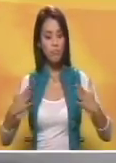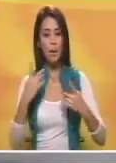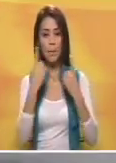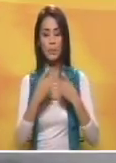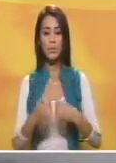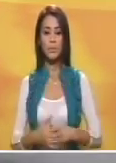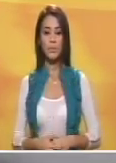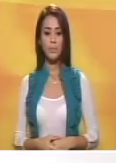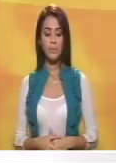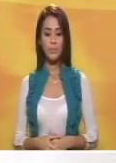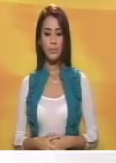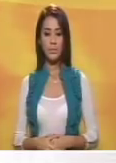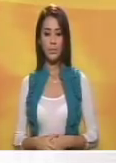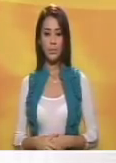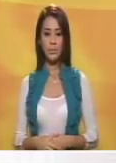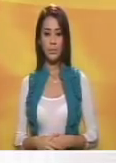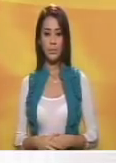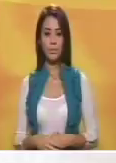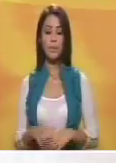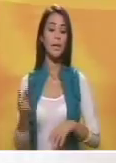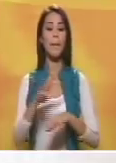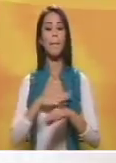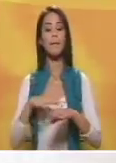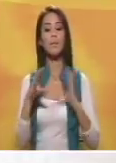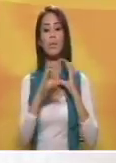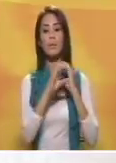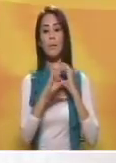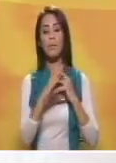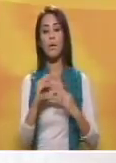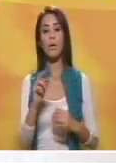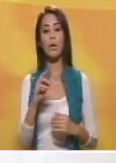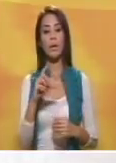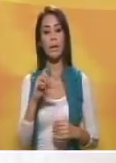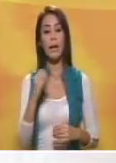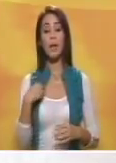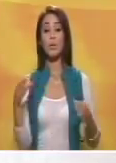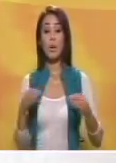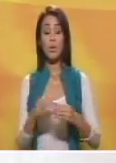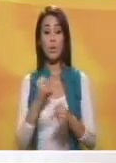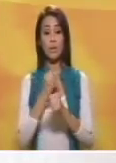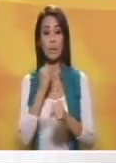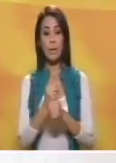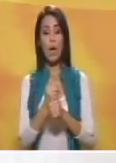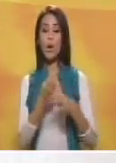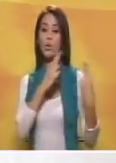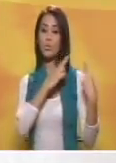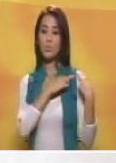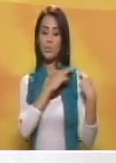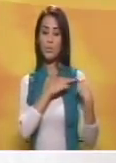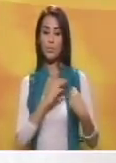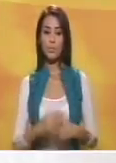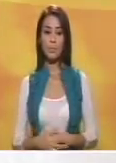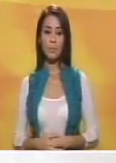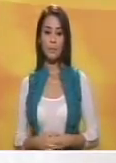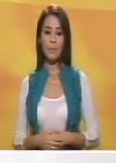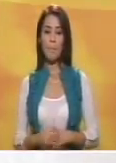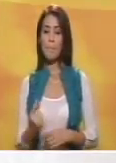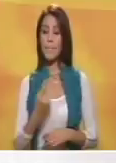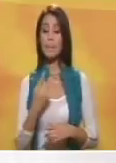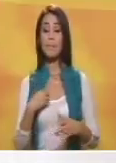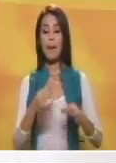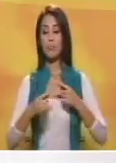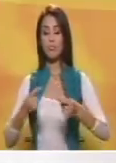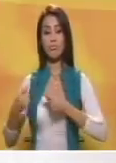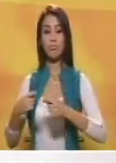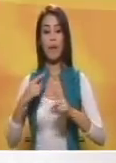consulta. El ministro de Transporte, Carlos Osorio, sostuvo una reunión de trabajo con representantes de las principales distribuidoras